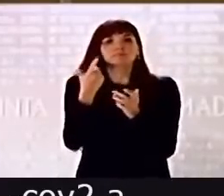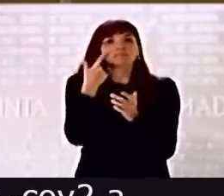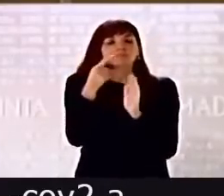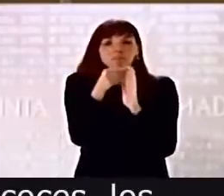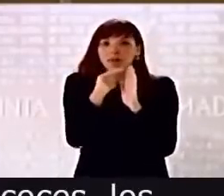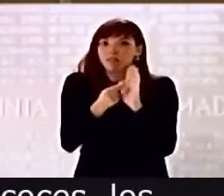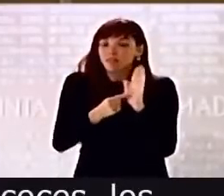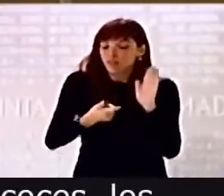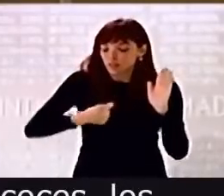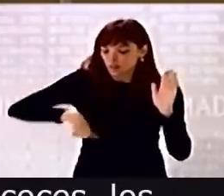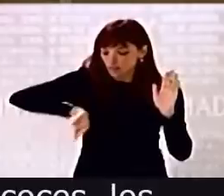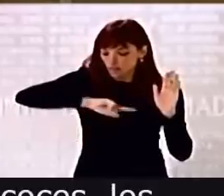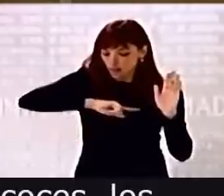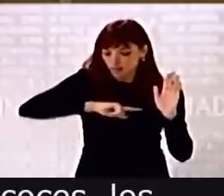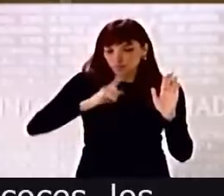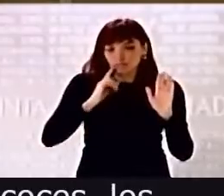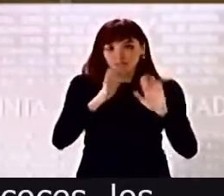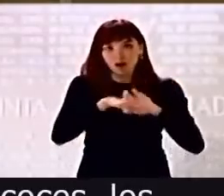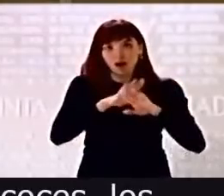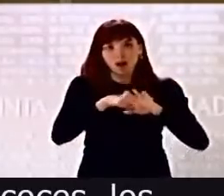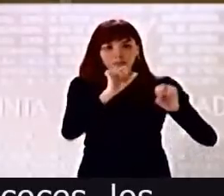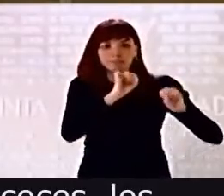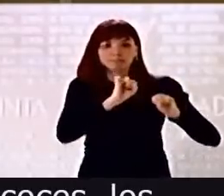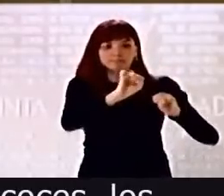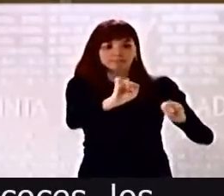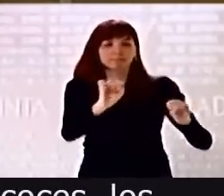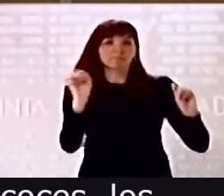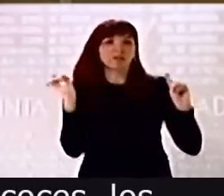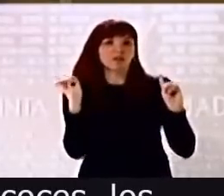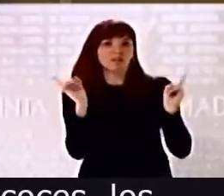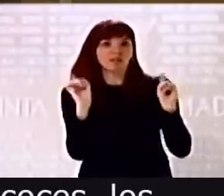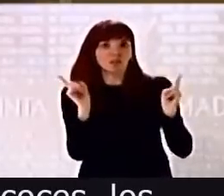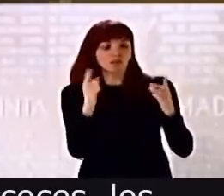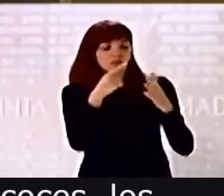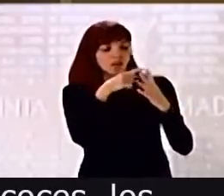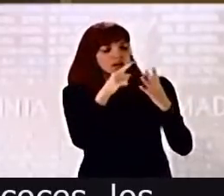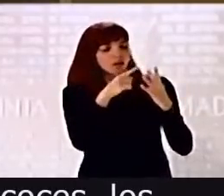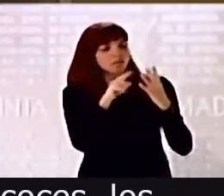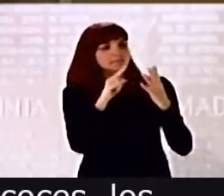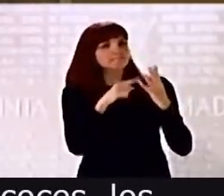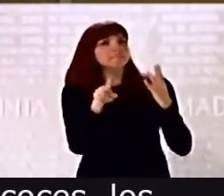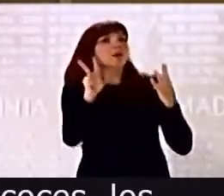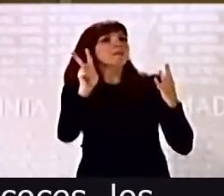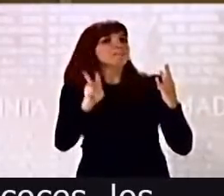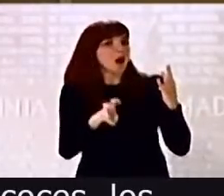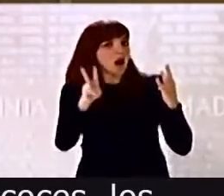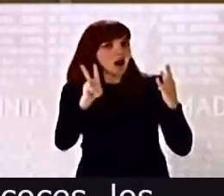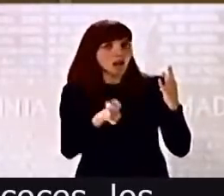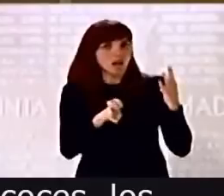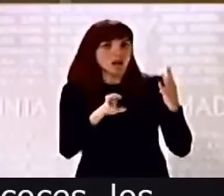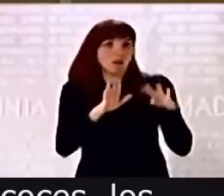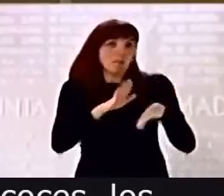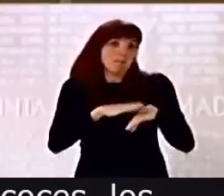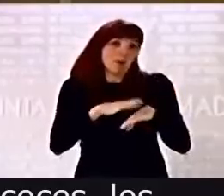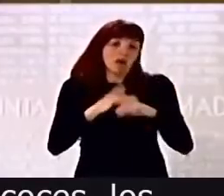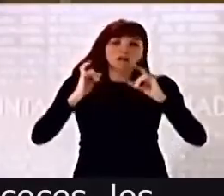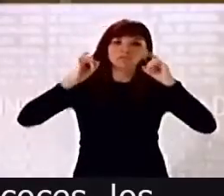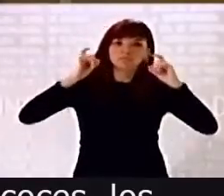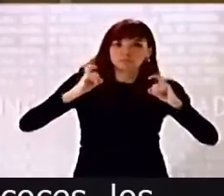medidas de protección y de prevención están sirviendo para, en la medida de lo posible,